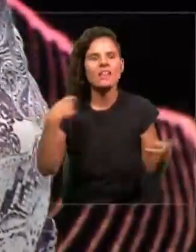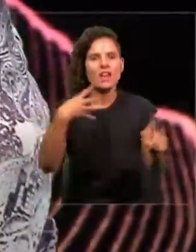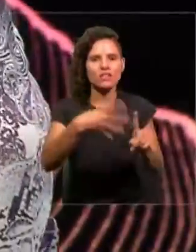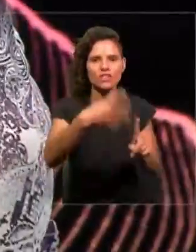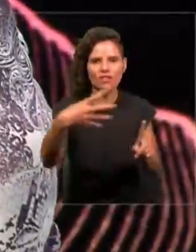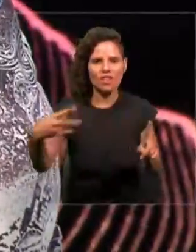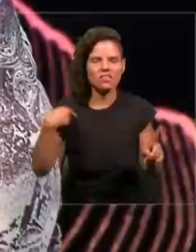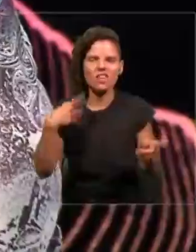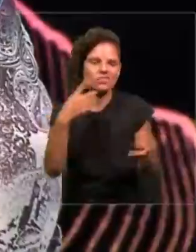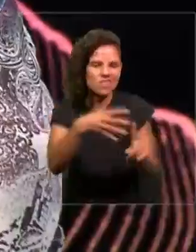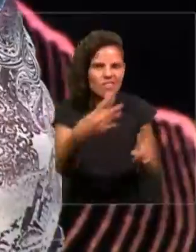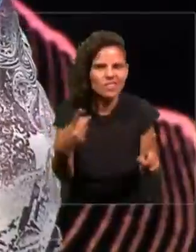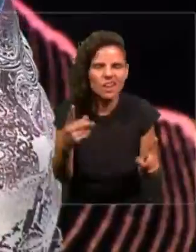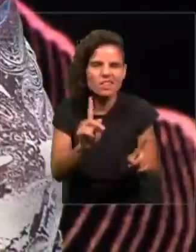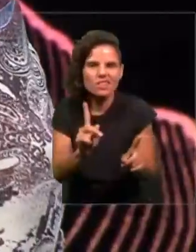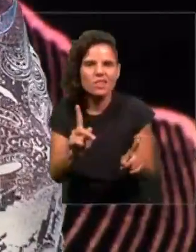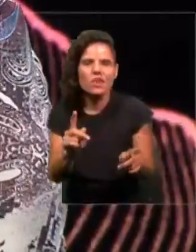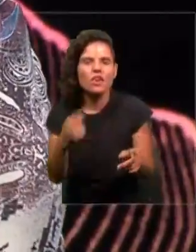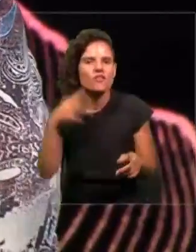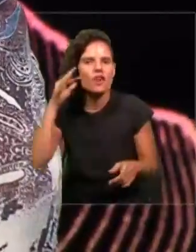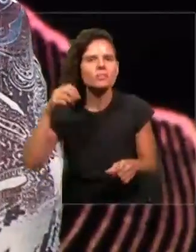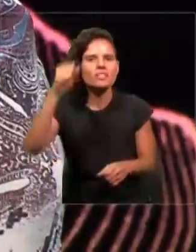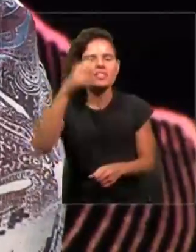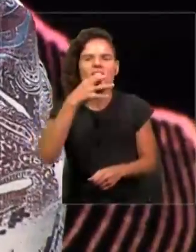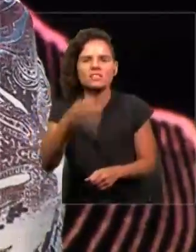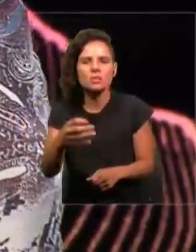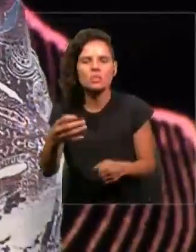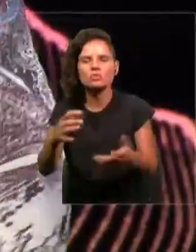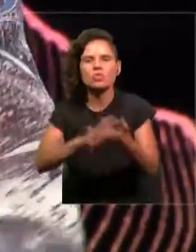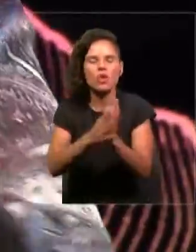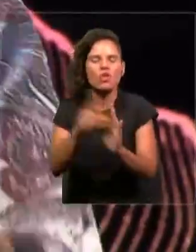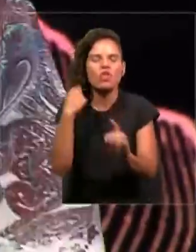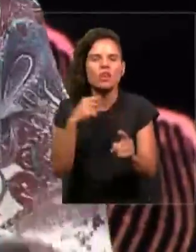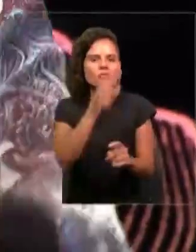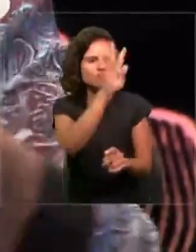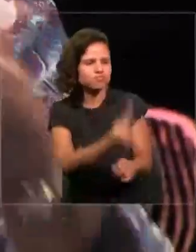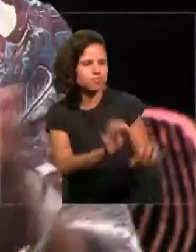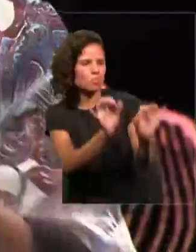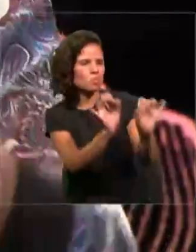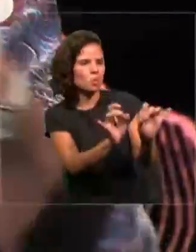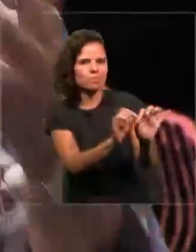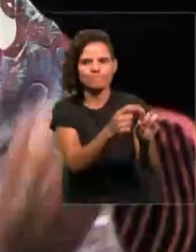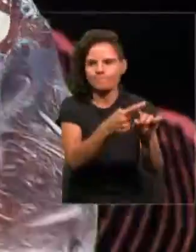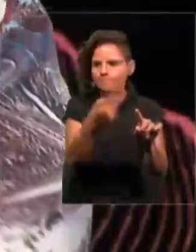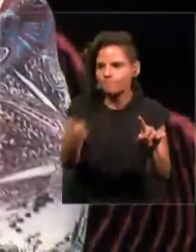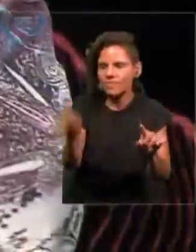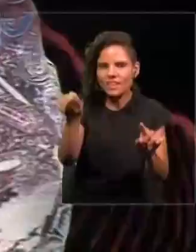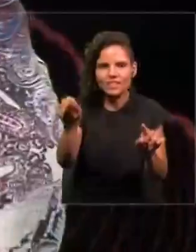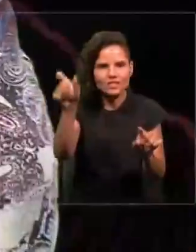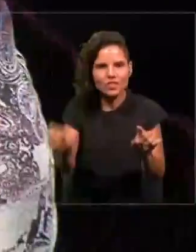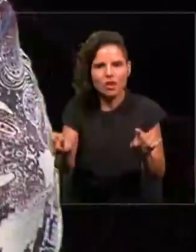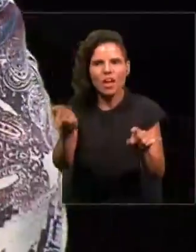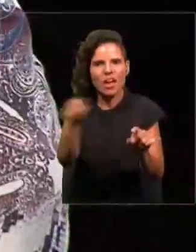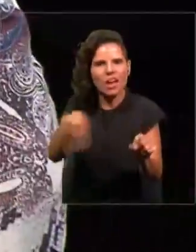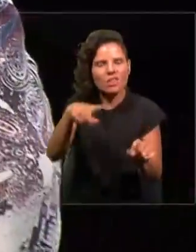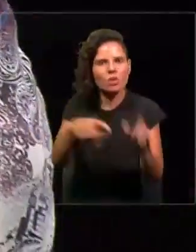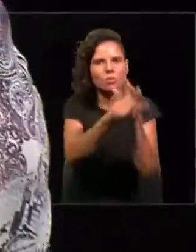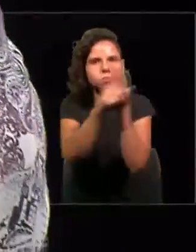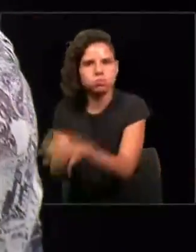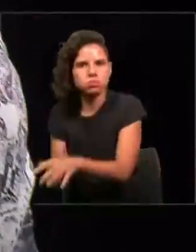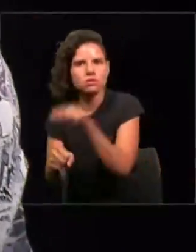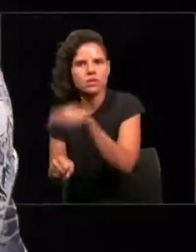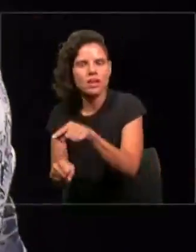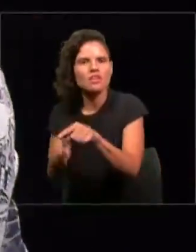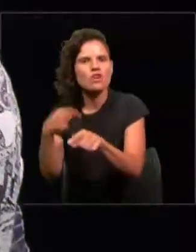diversidad que hoy nos gusta llamar a las feministas, y no solo a las feministas, en general a las personas que están mucho